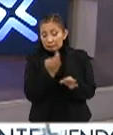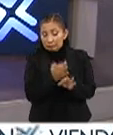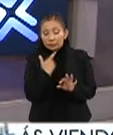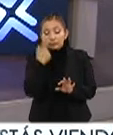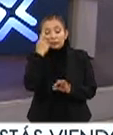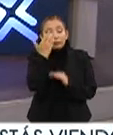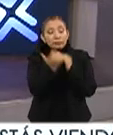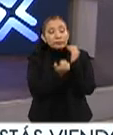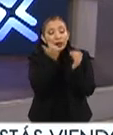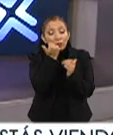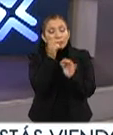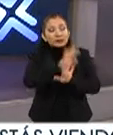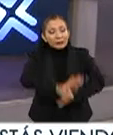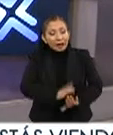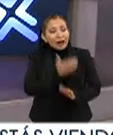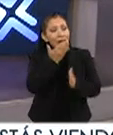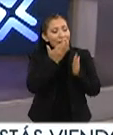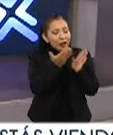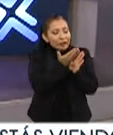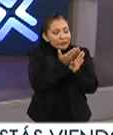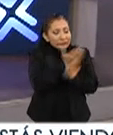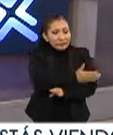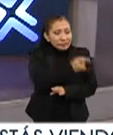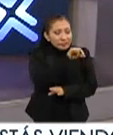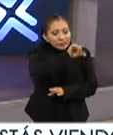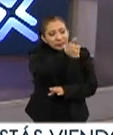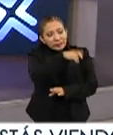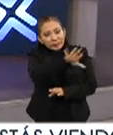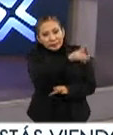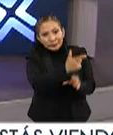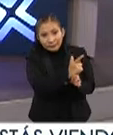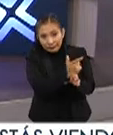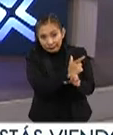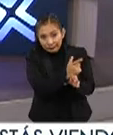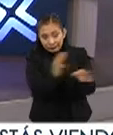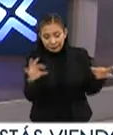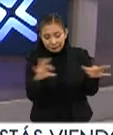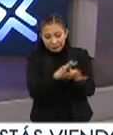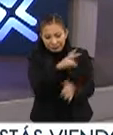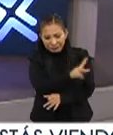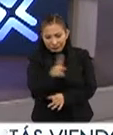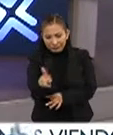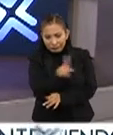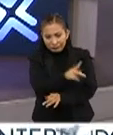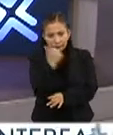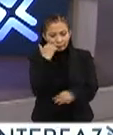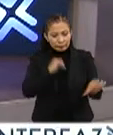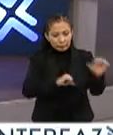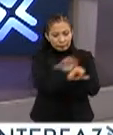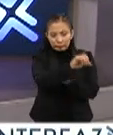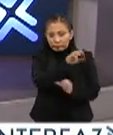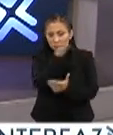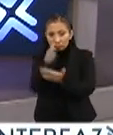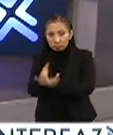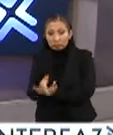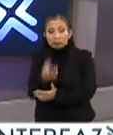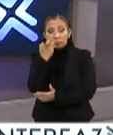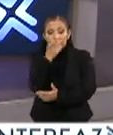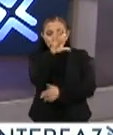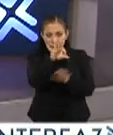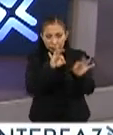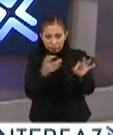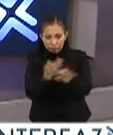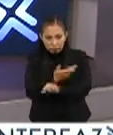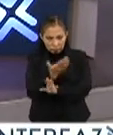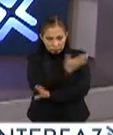para estudiantes que ya estén cursando alguna licenciatura afín y que quieran hacer el cambio, ¿no? Este proceso de selección